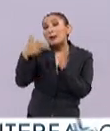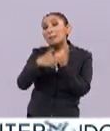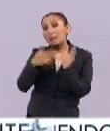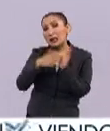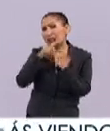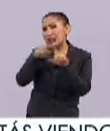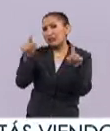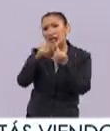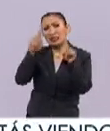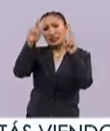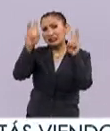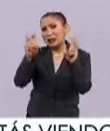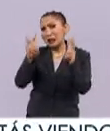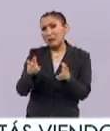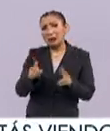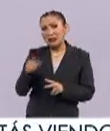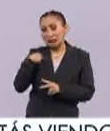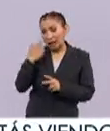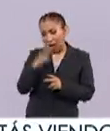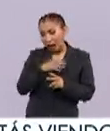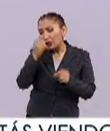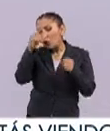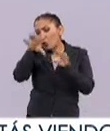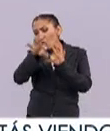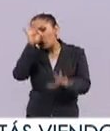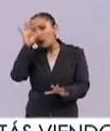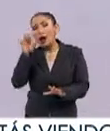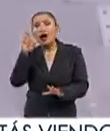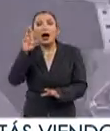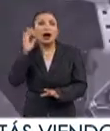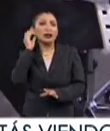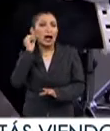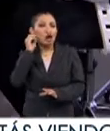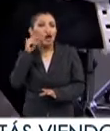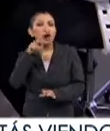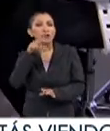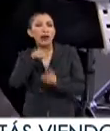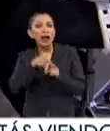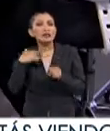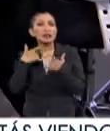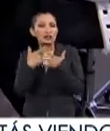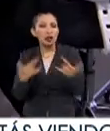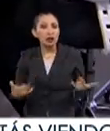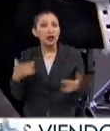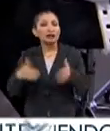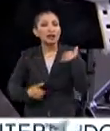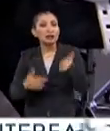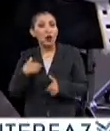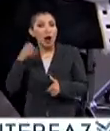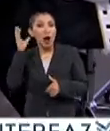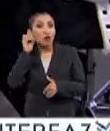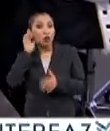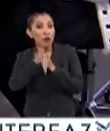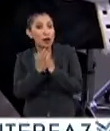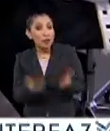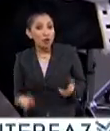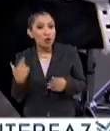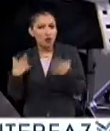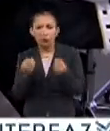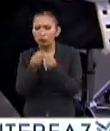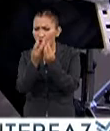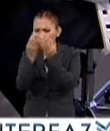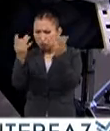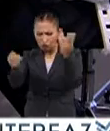contenidos radiofónicos. Entre esos contenidos hay radionovelas, radiocuentos, radioteatros, audiolibros y una